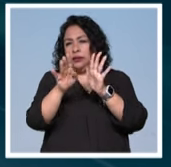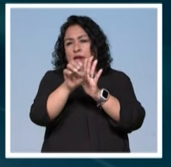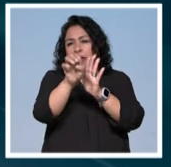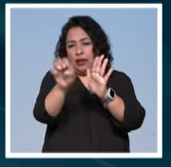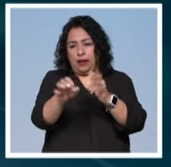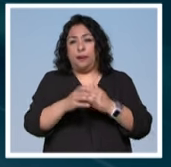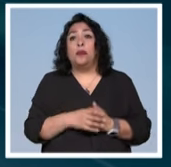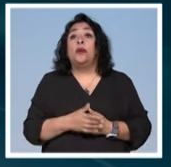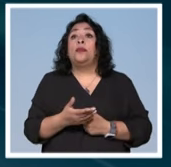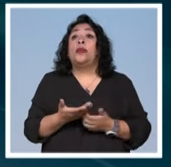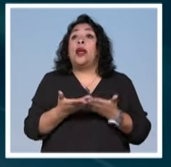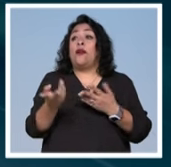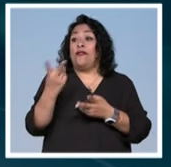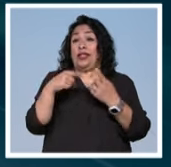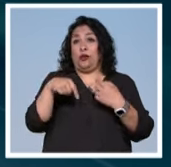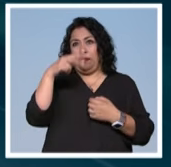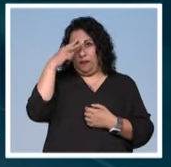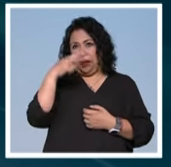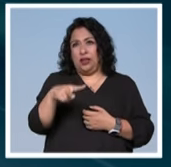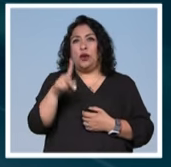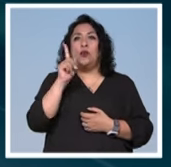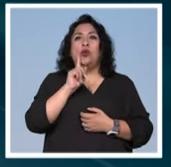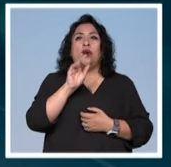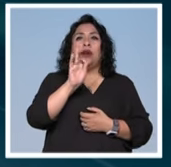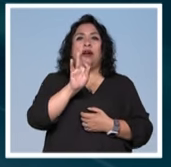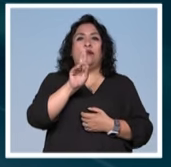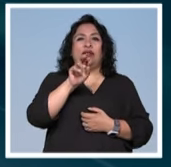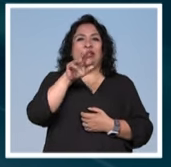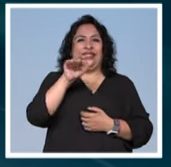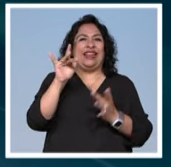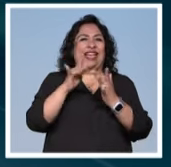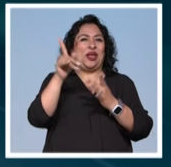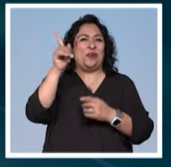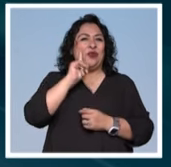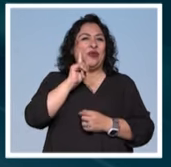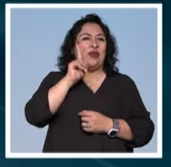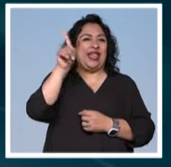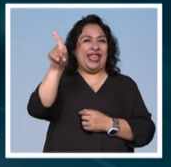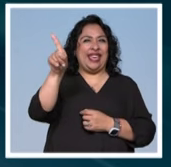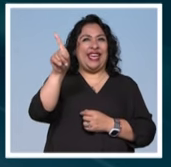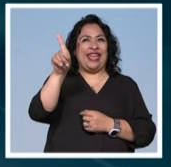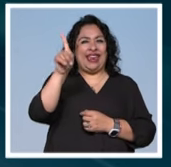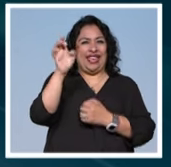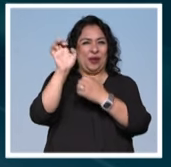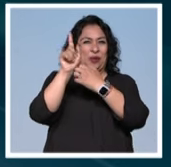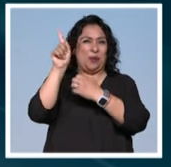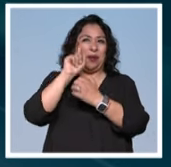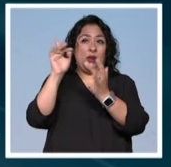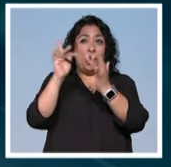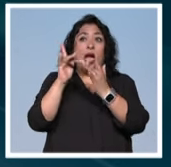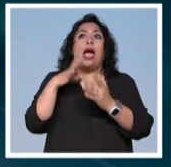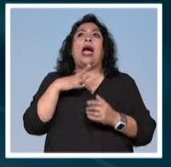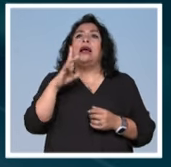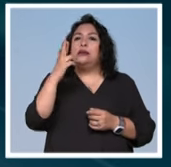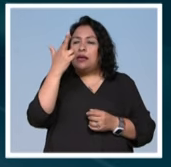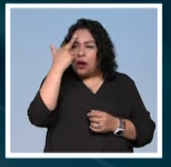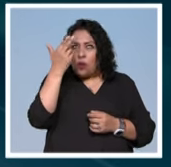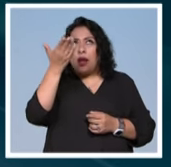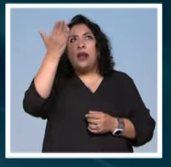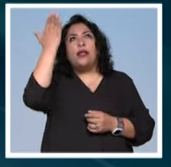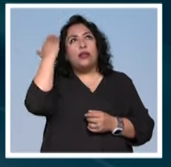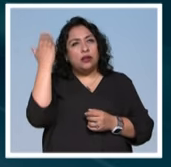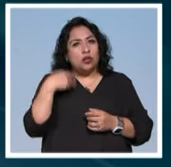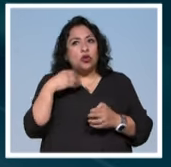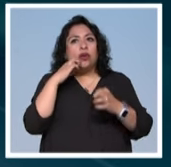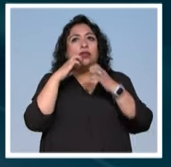ejemplo ahora que estuvo aquí en México francina nuestra corresponsal en en en Europa se acordó que ella entrevistó